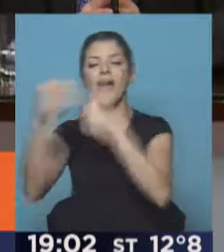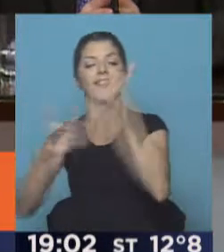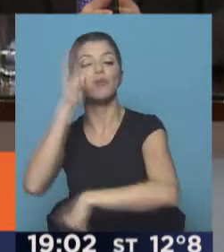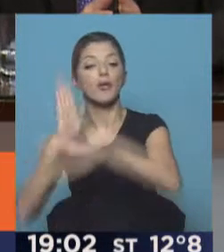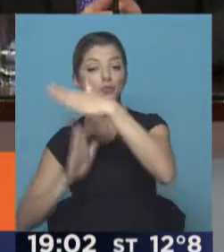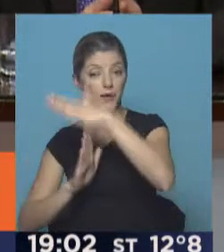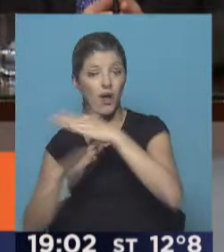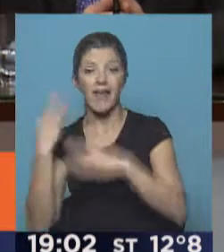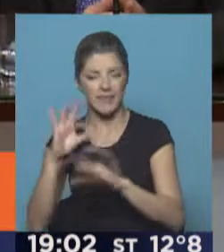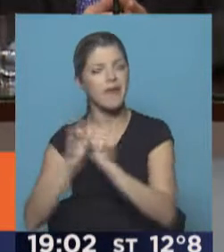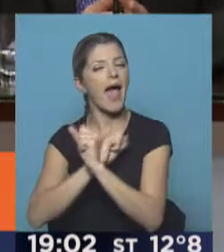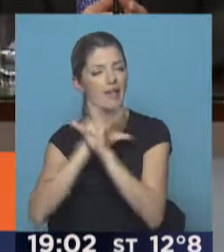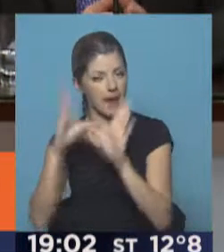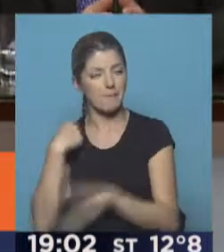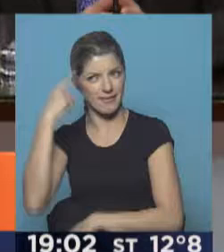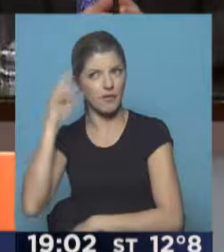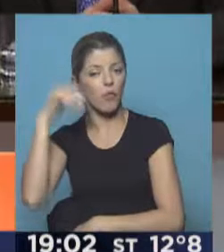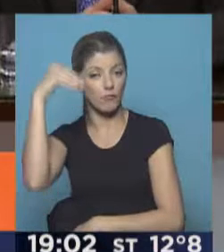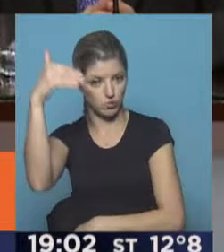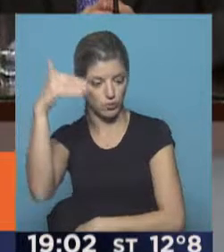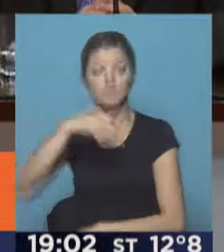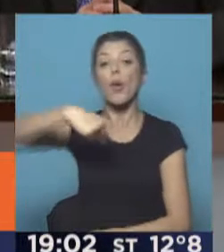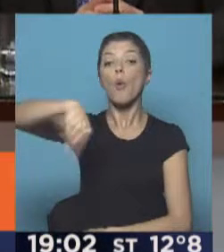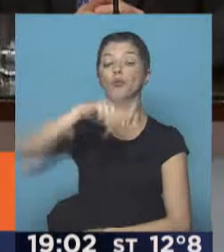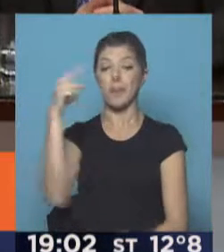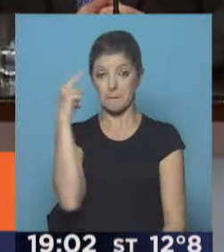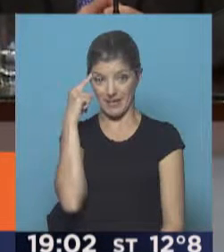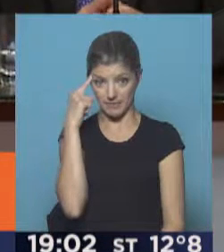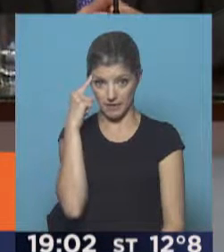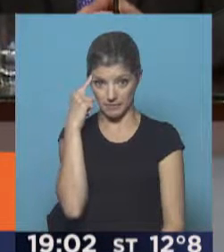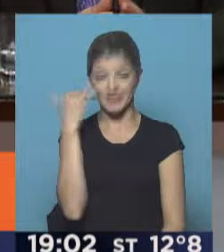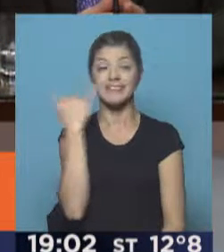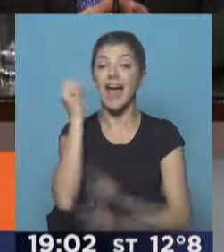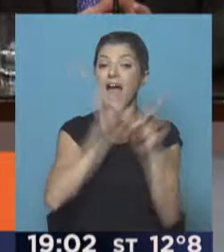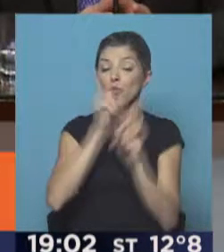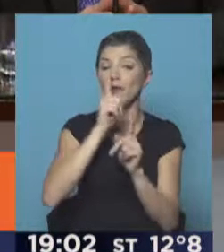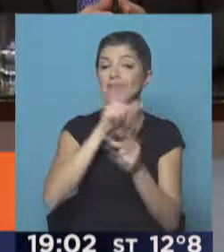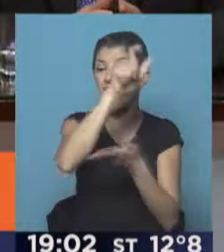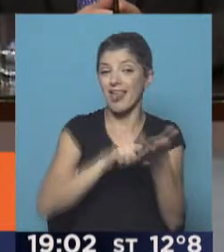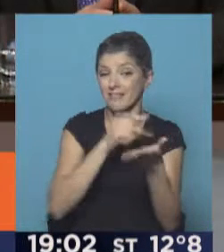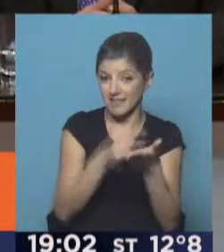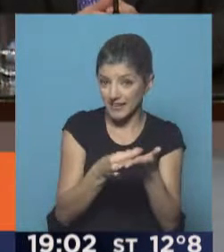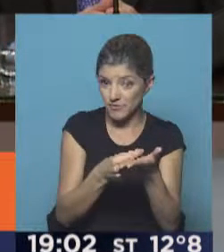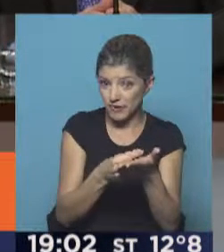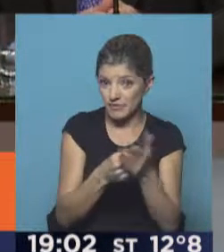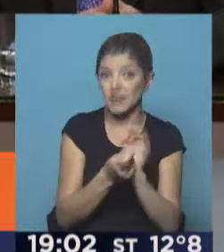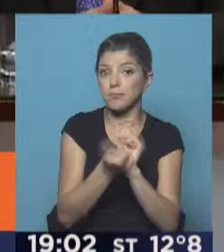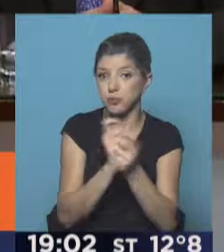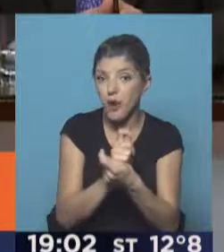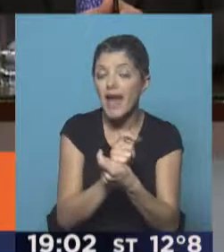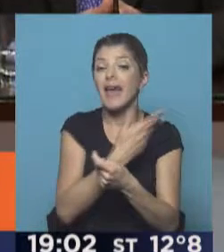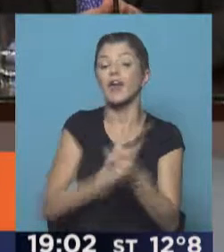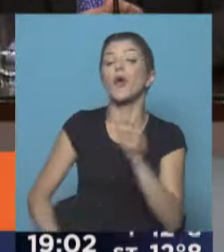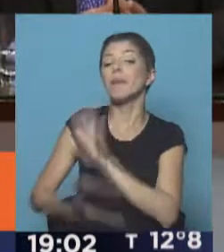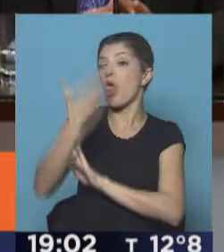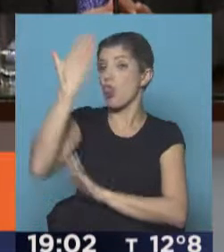vaya clarificando hacia el futuro. Pensemos que todavía hay ajustes de tarifas hechos por el gobierno anterior que no han tenido